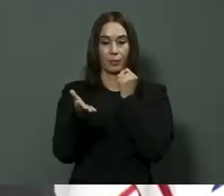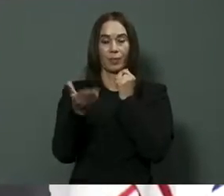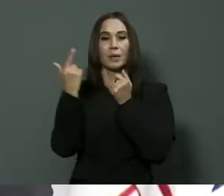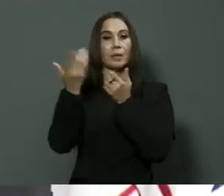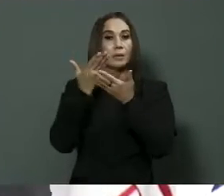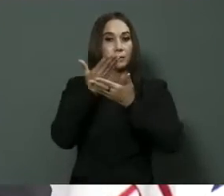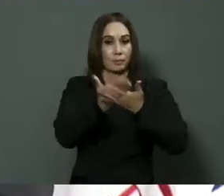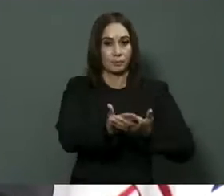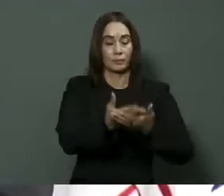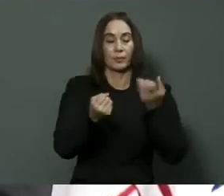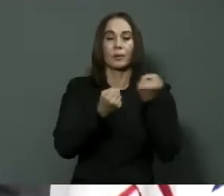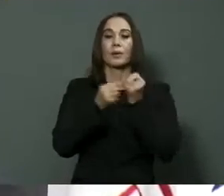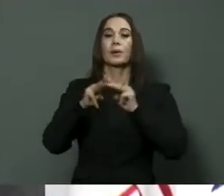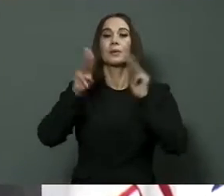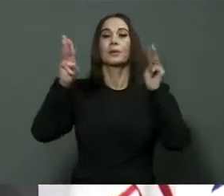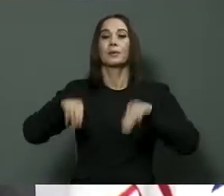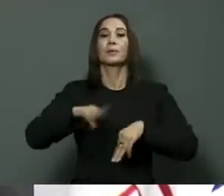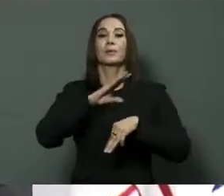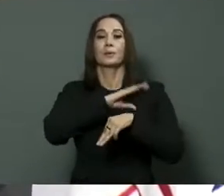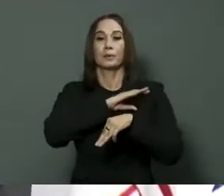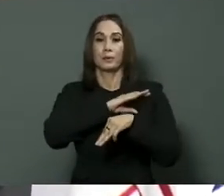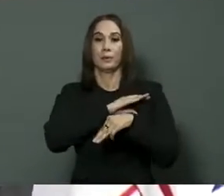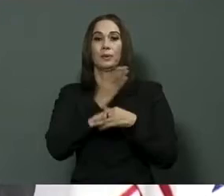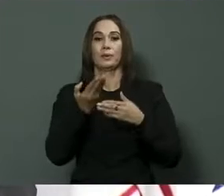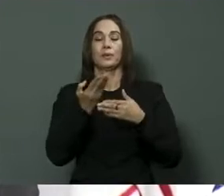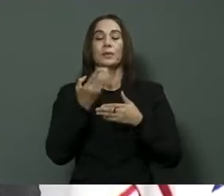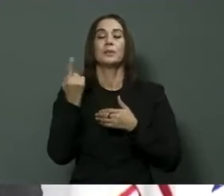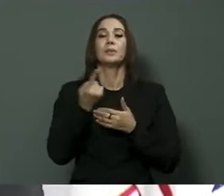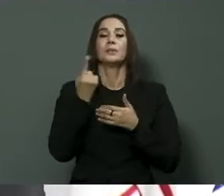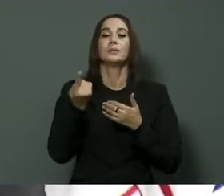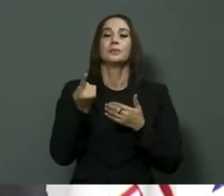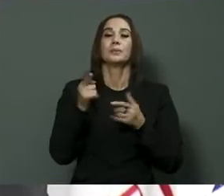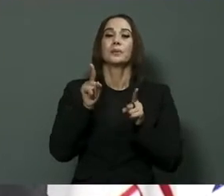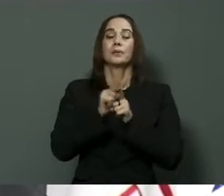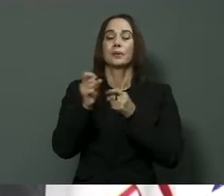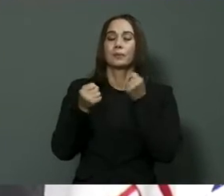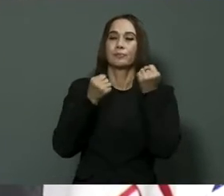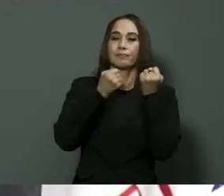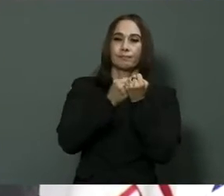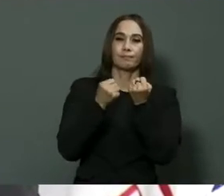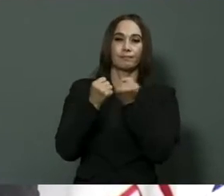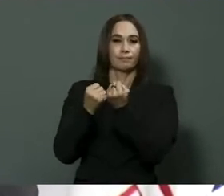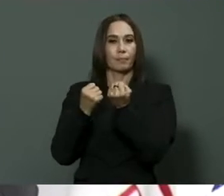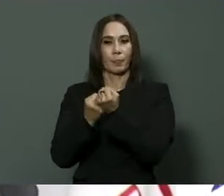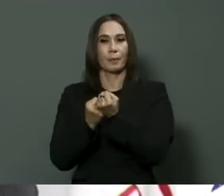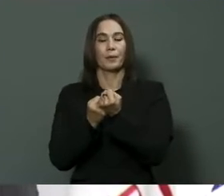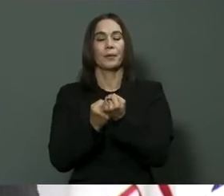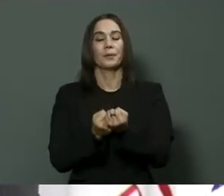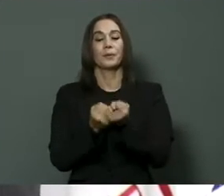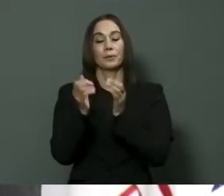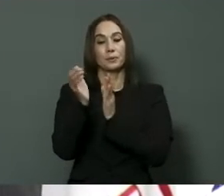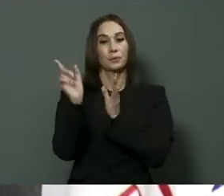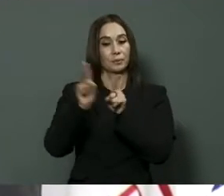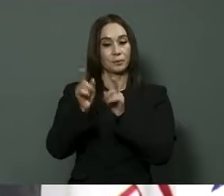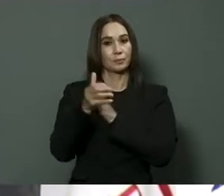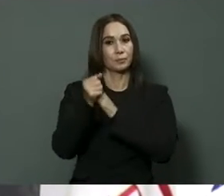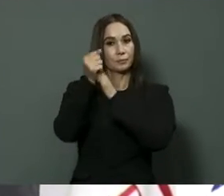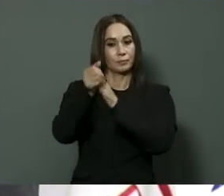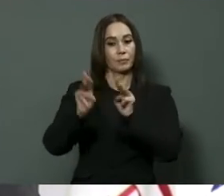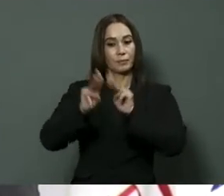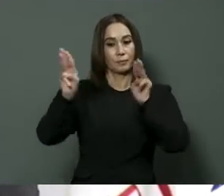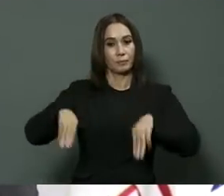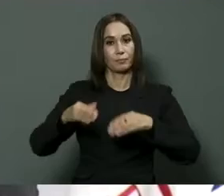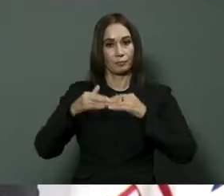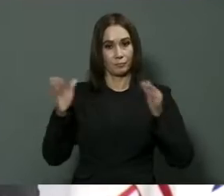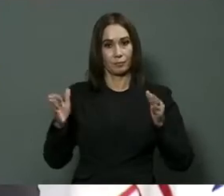mano con el Ministerio de Interior y Policía y en apoyo y con la coordinación del Ministerio